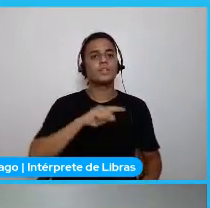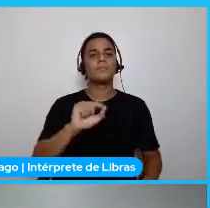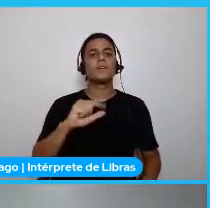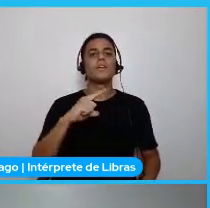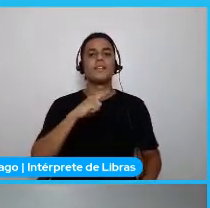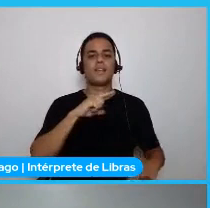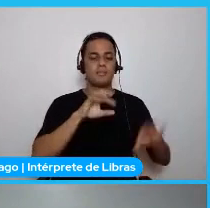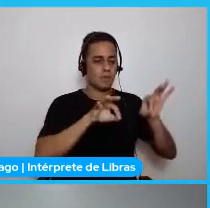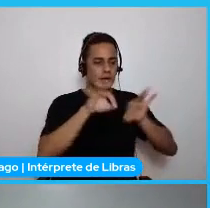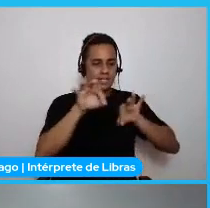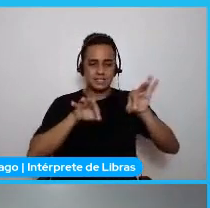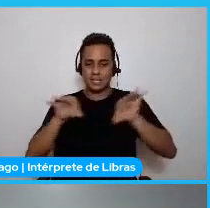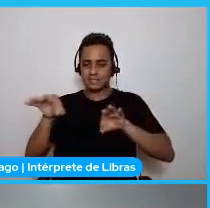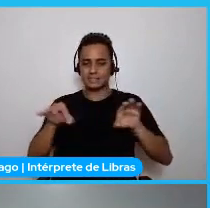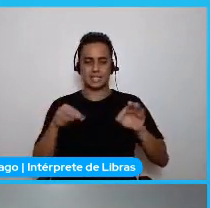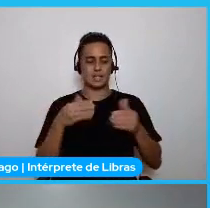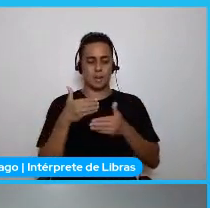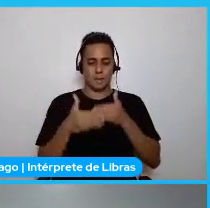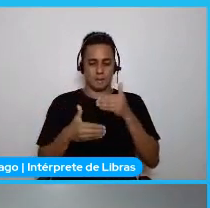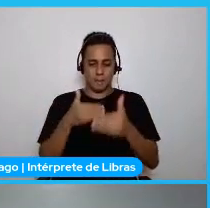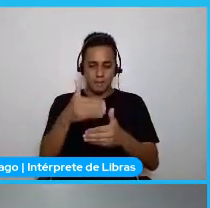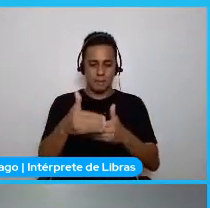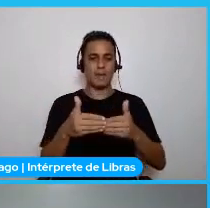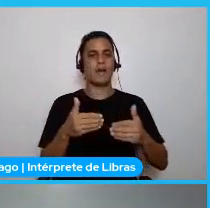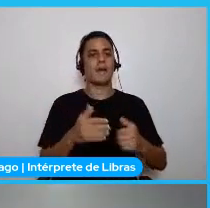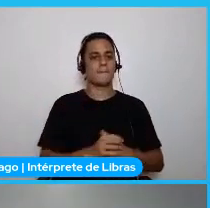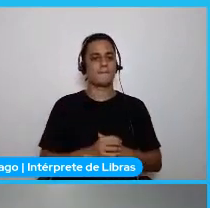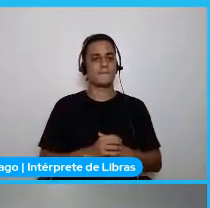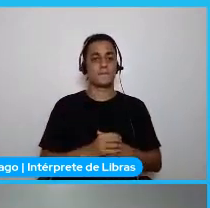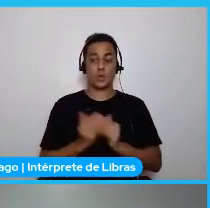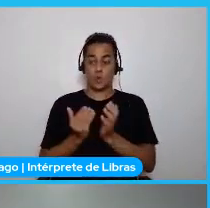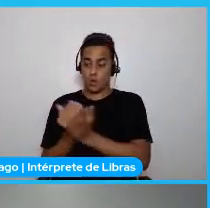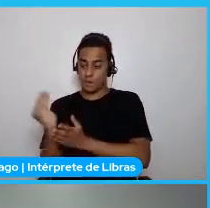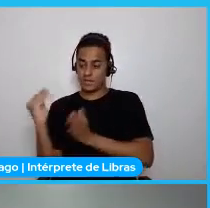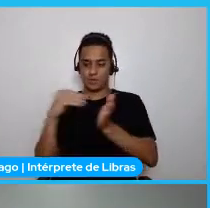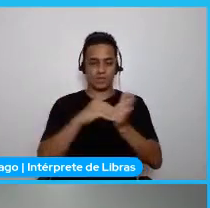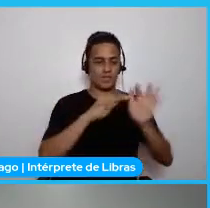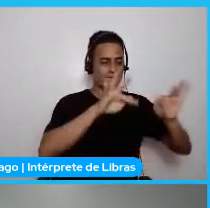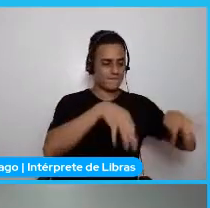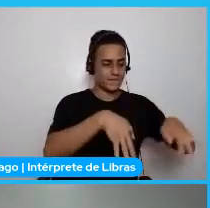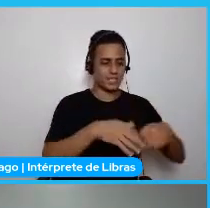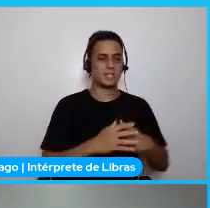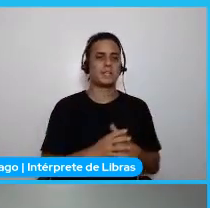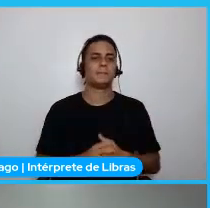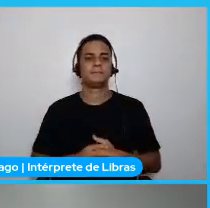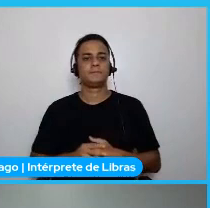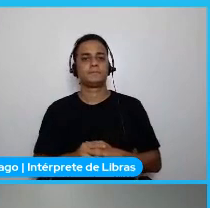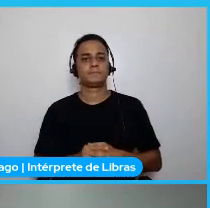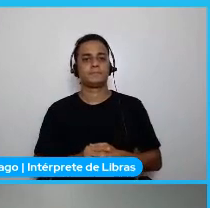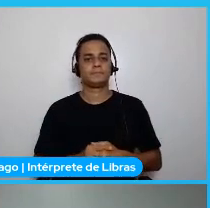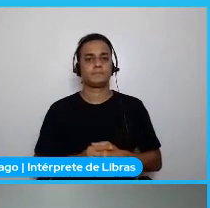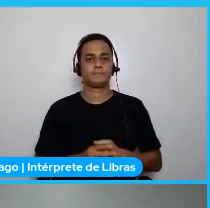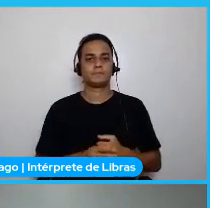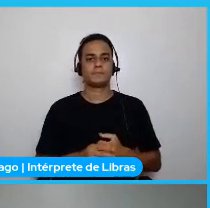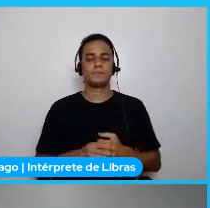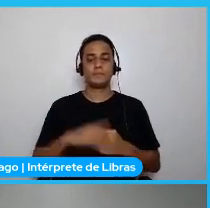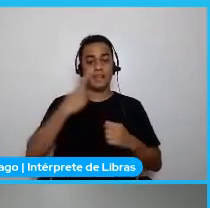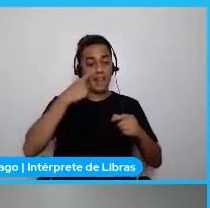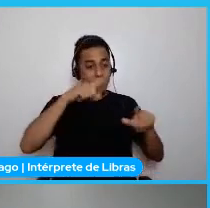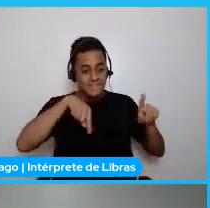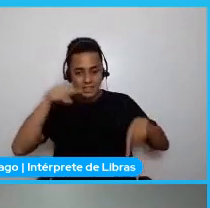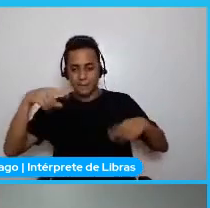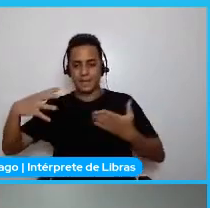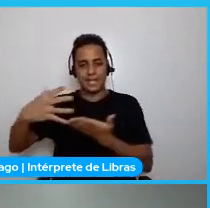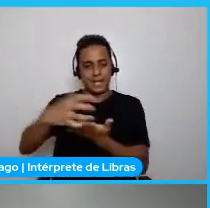público de inicio a fin, ¿no? Podemos hacerle desde el momento del levantamiento del requerimiento,